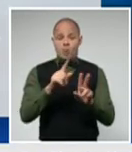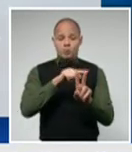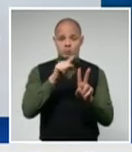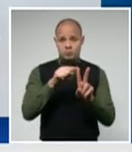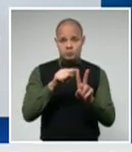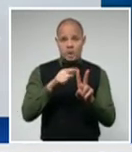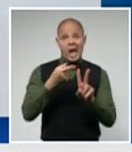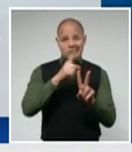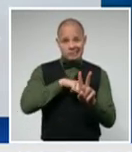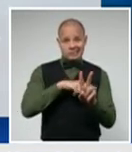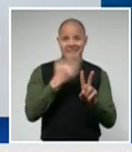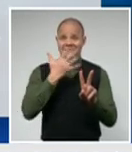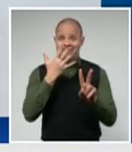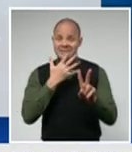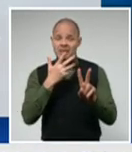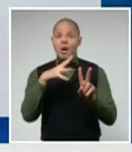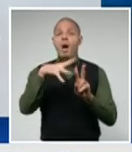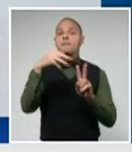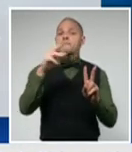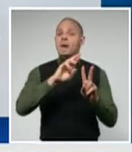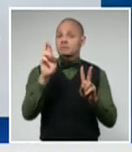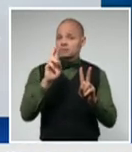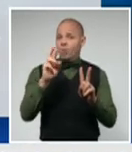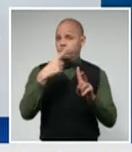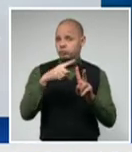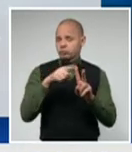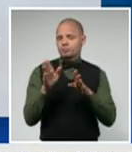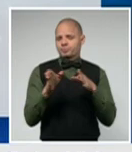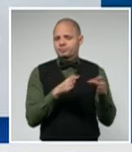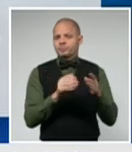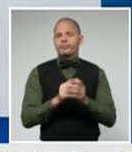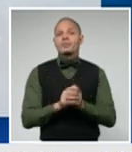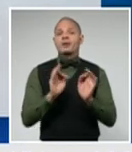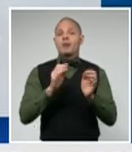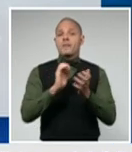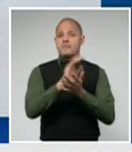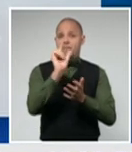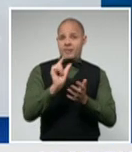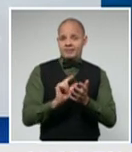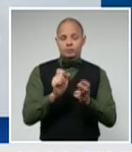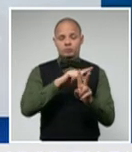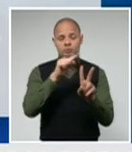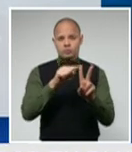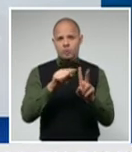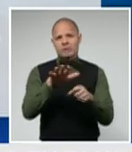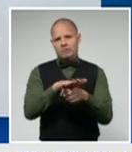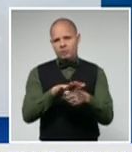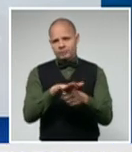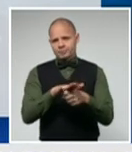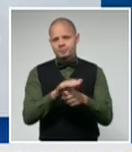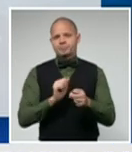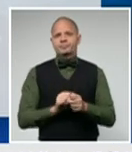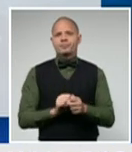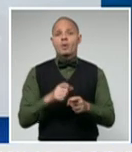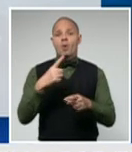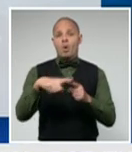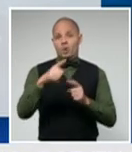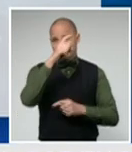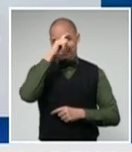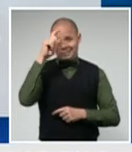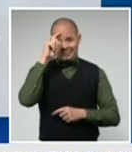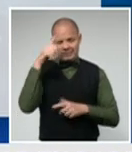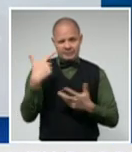con la enfermedad ayer en Mayabeque son de San José de las Lajas. En el caso de Santi